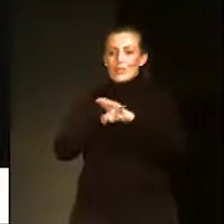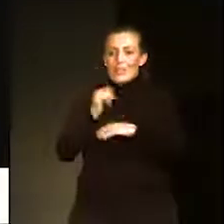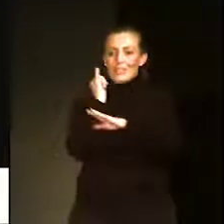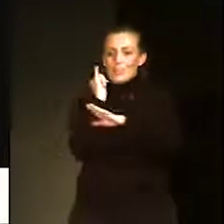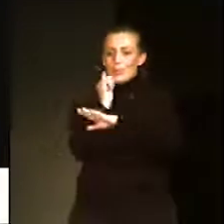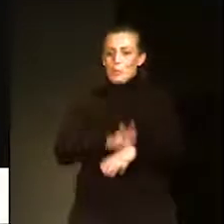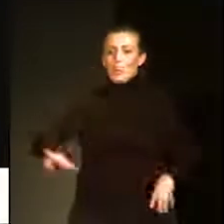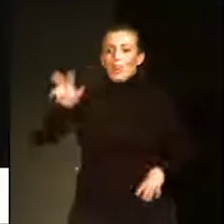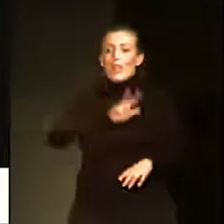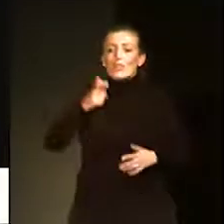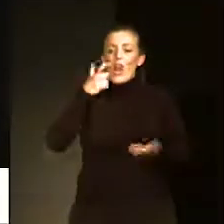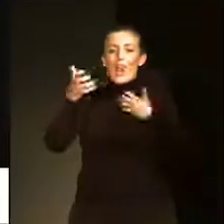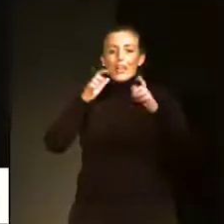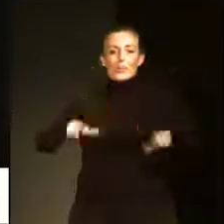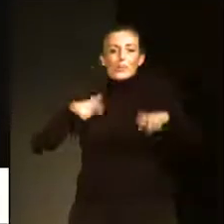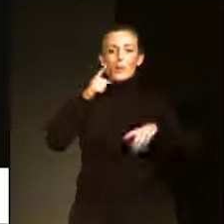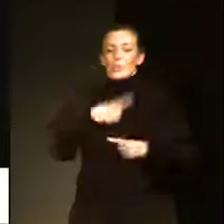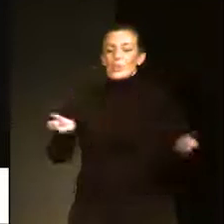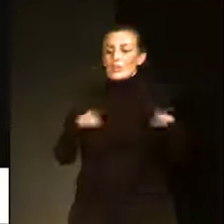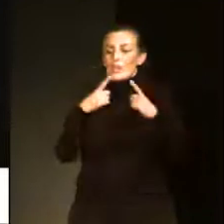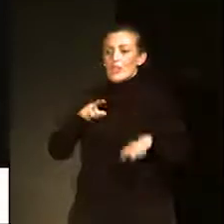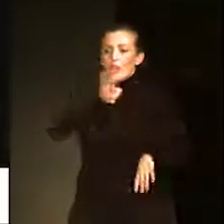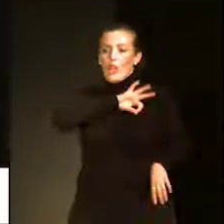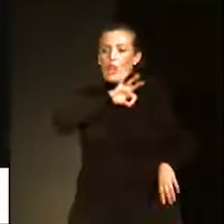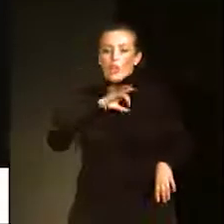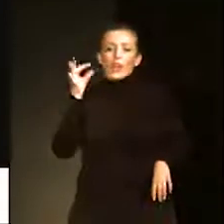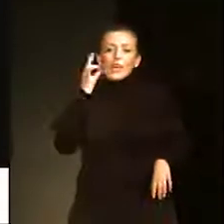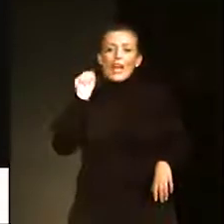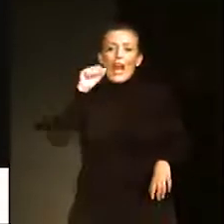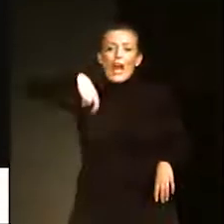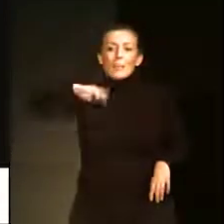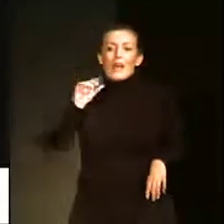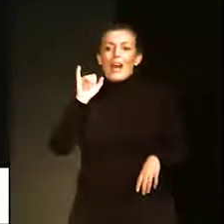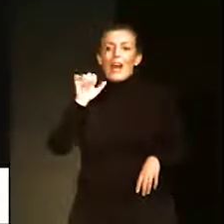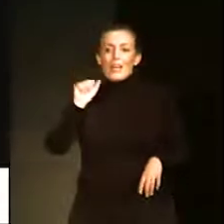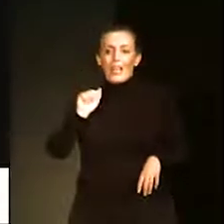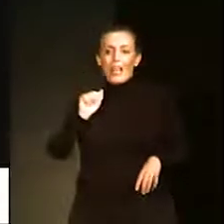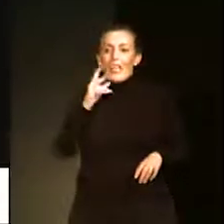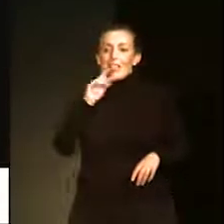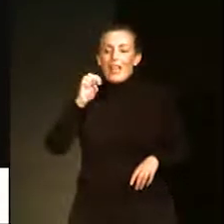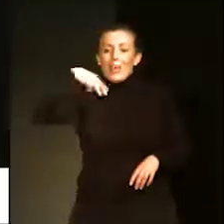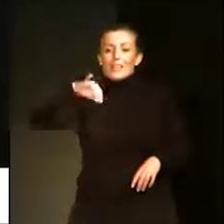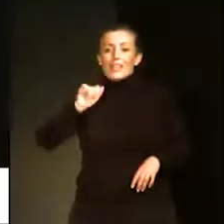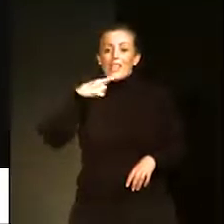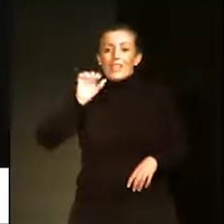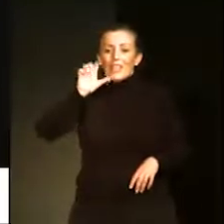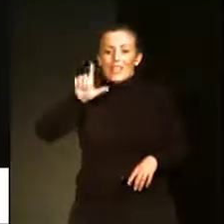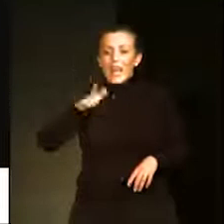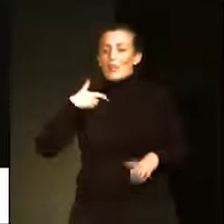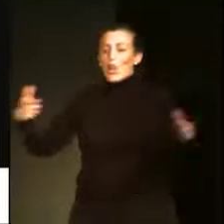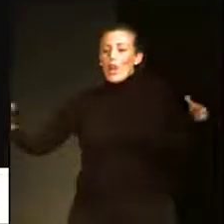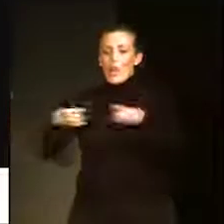Instituto Nacional de Arte Escénica y de la Música, a doña Maya de Miguel Toral, que sin duda, junto con el resto del